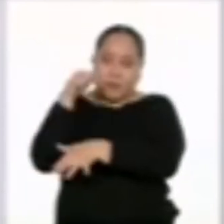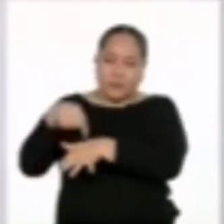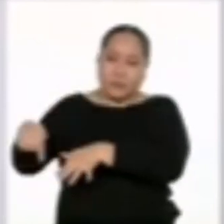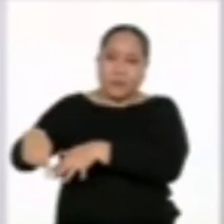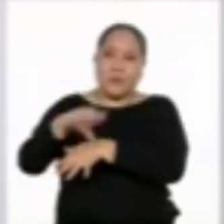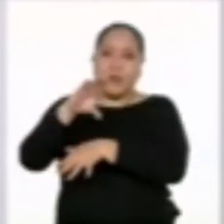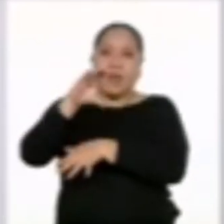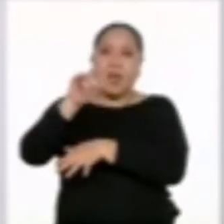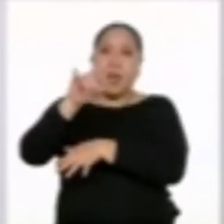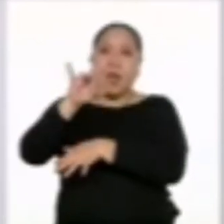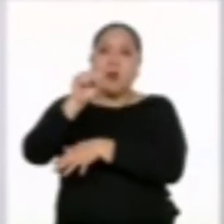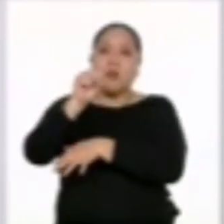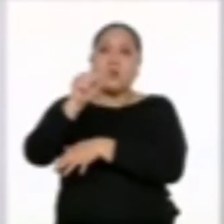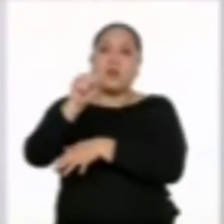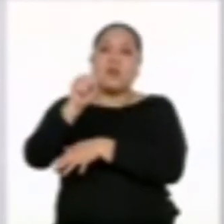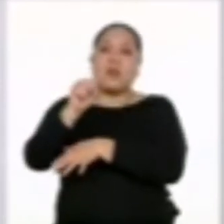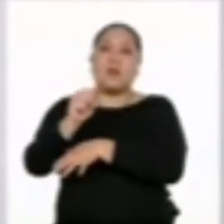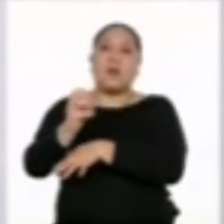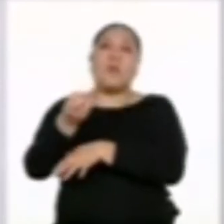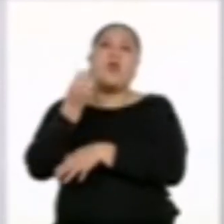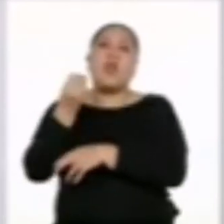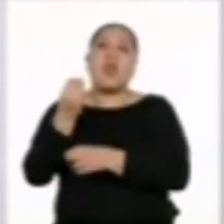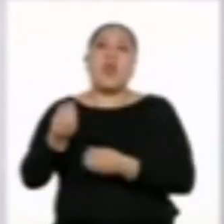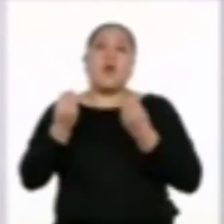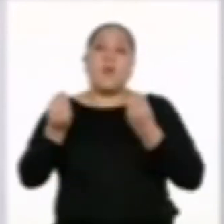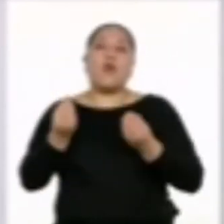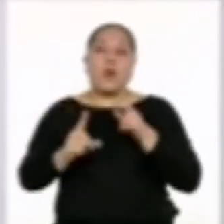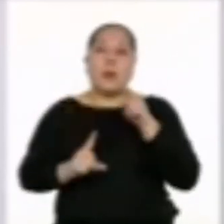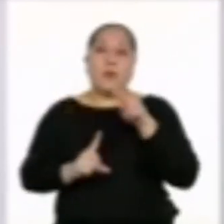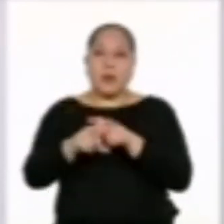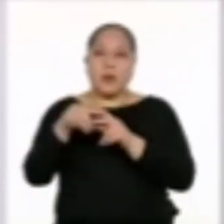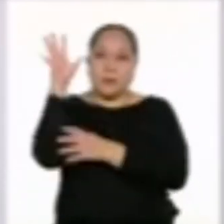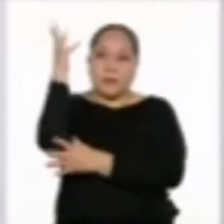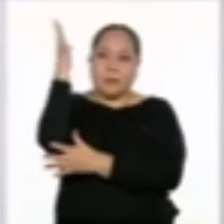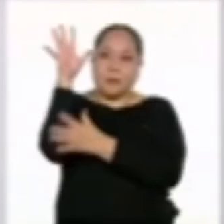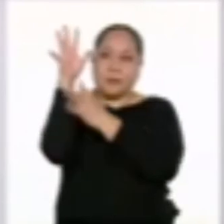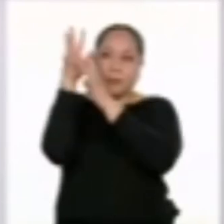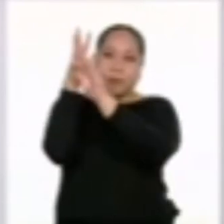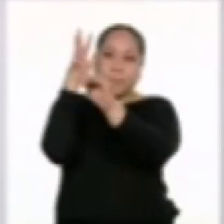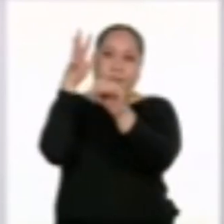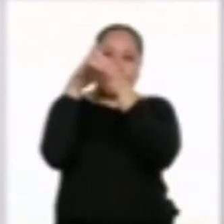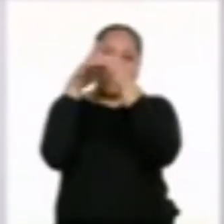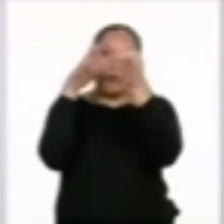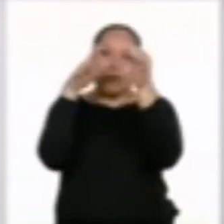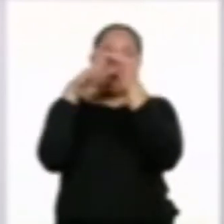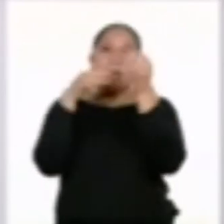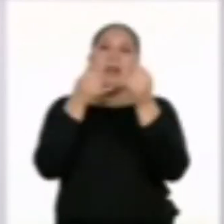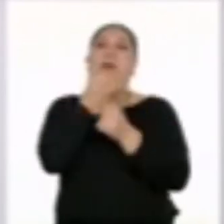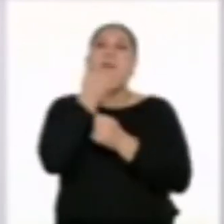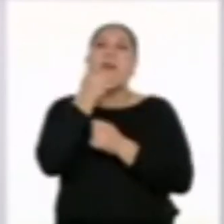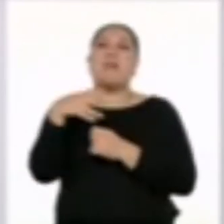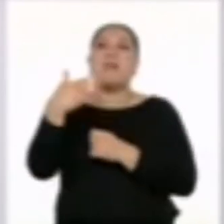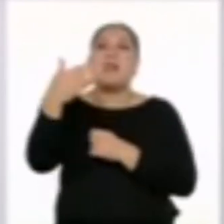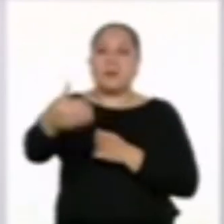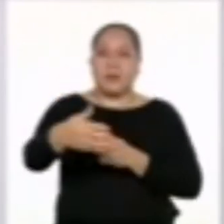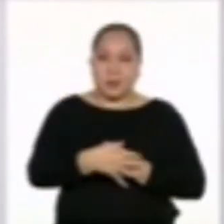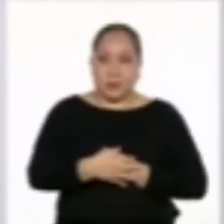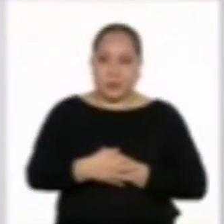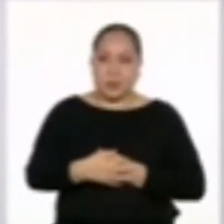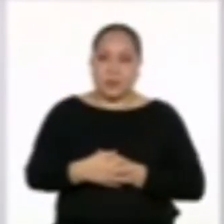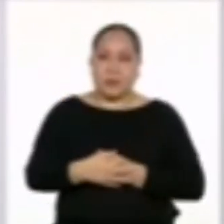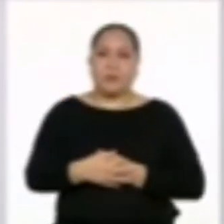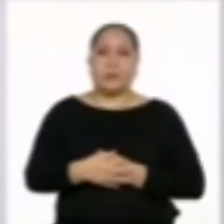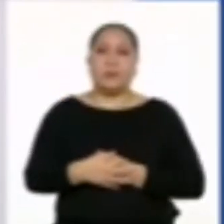causas, porque son las que los han originado, y en las ramas las consecuencias, que representan lo que